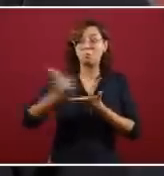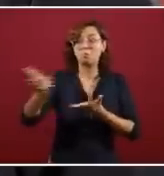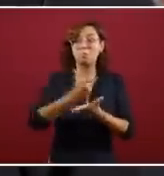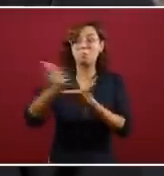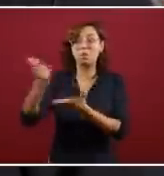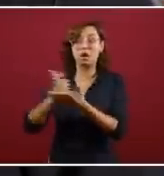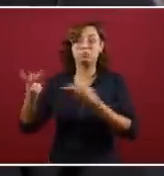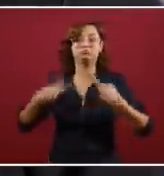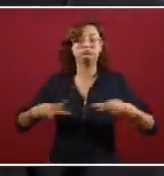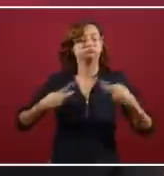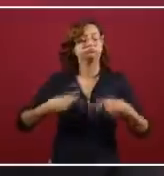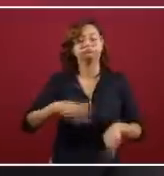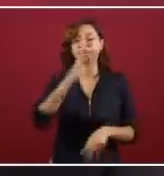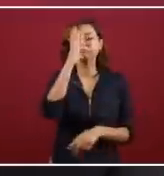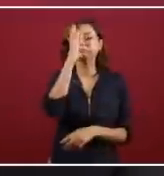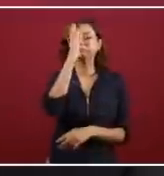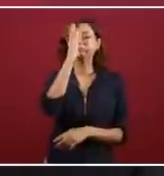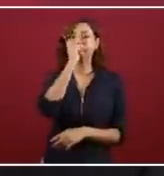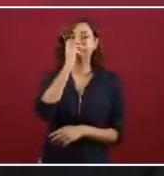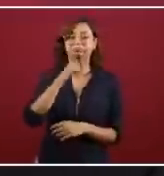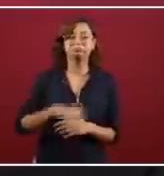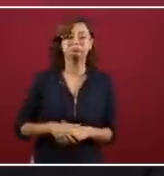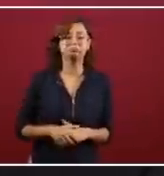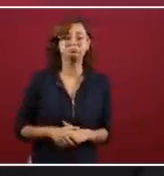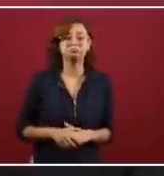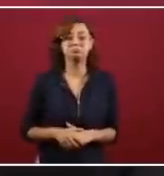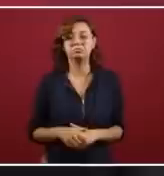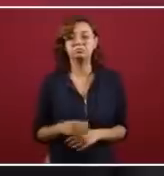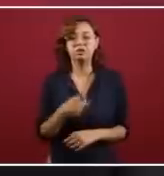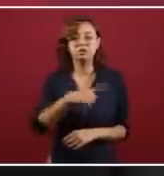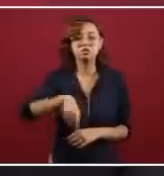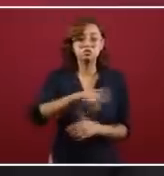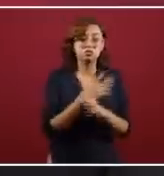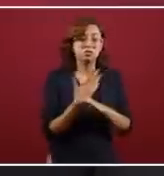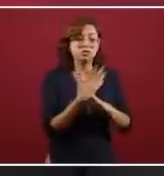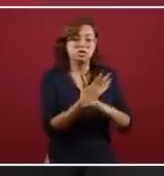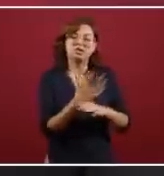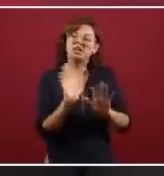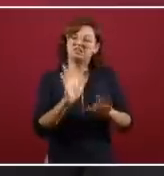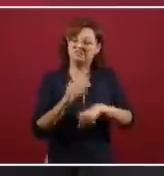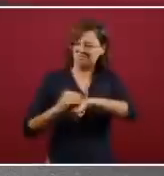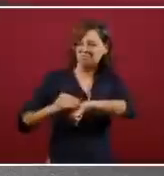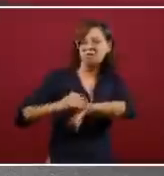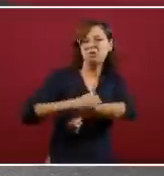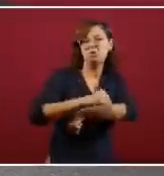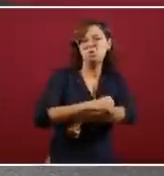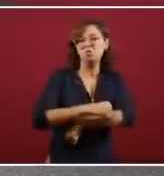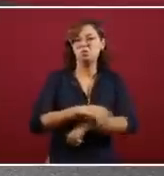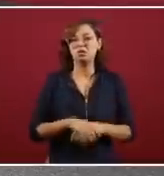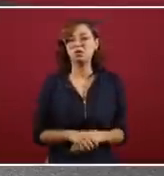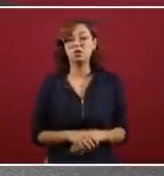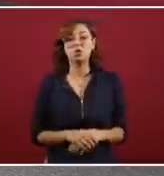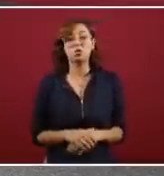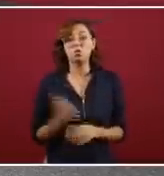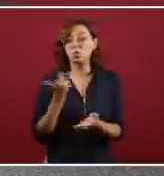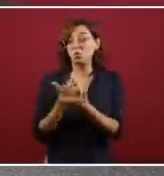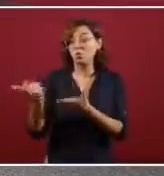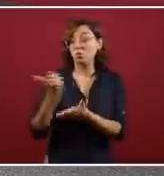¿Cuál era? No el argumento, la excusa. Que eran inflacionarios.